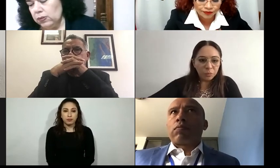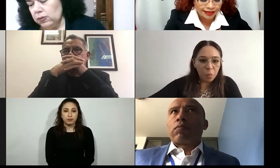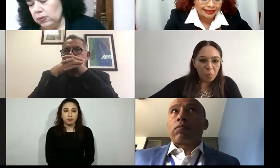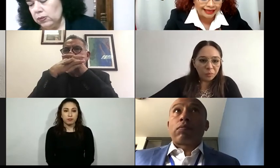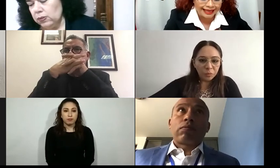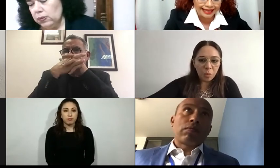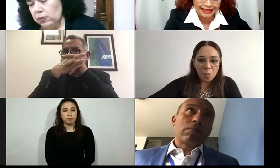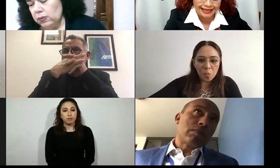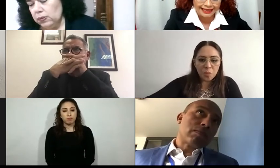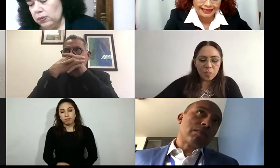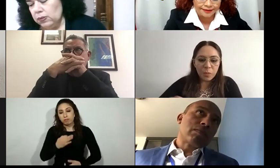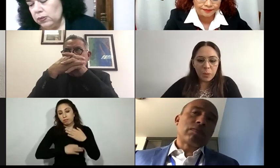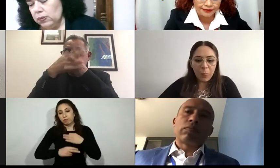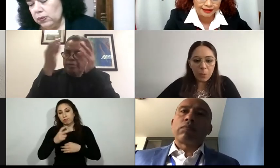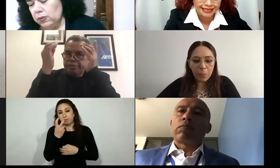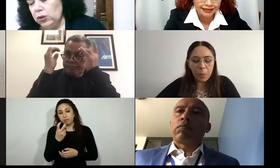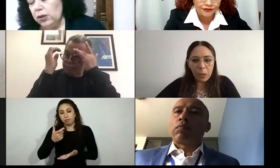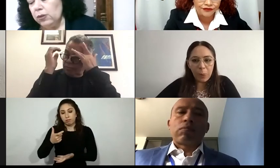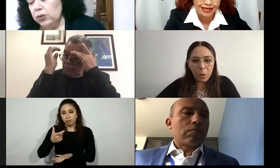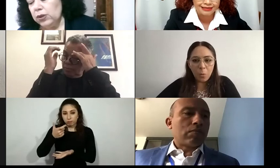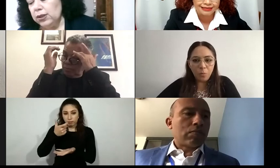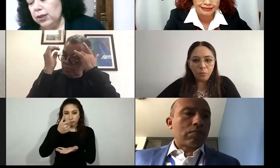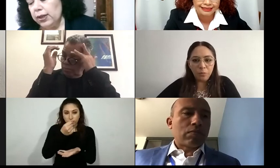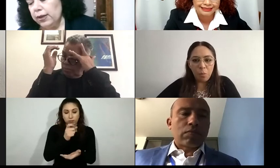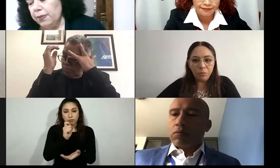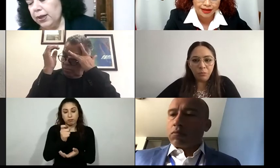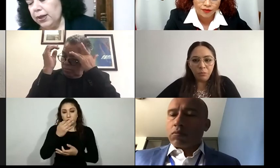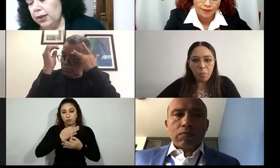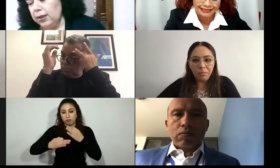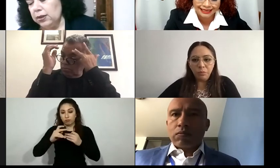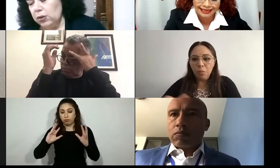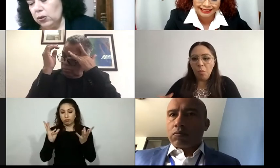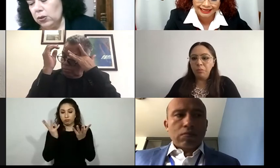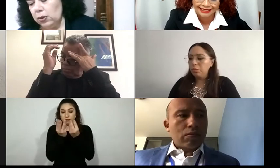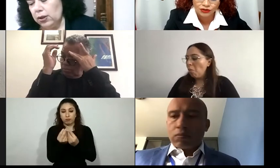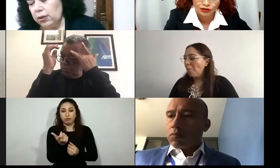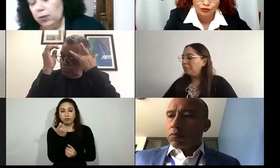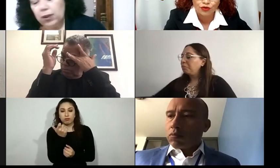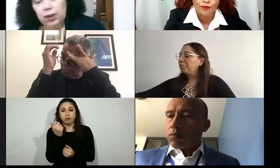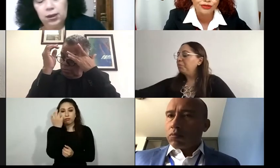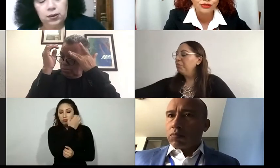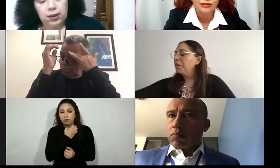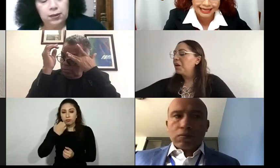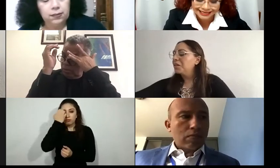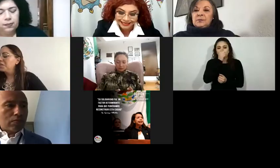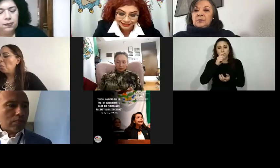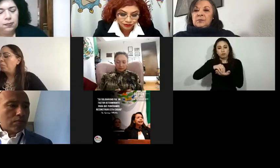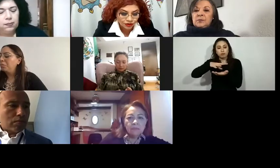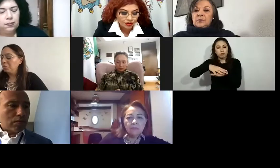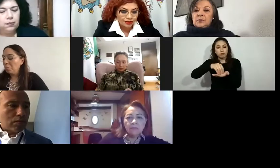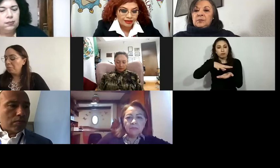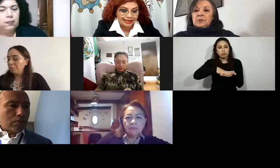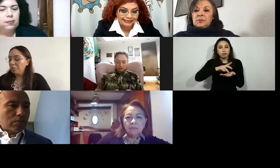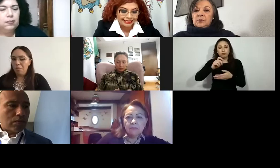presupuesto que estas cifras se estiman con base en el registro de los compromisos